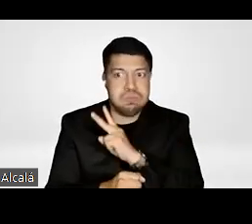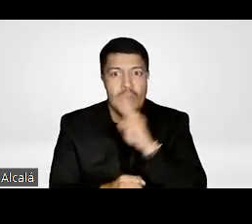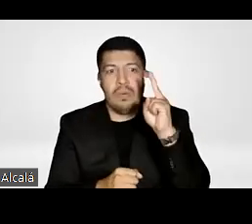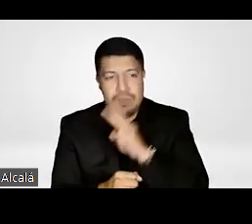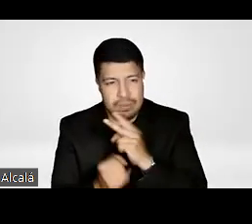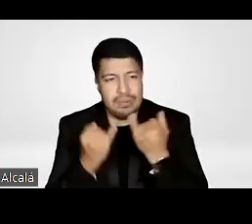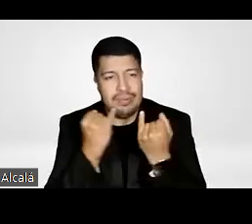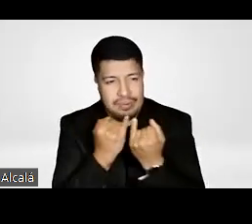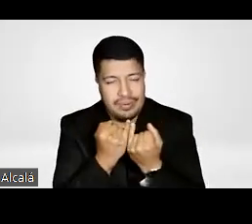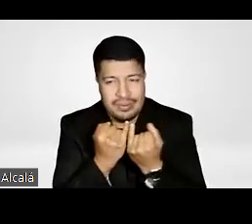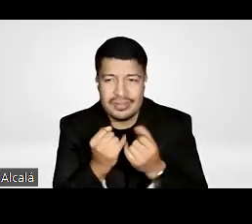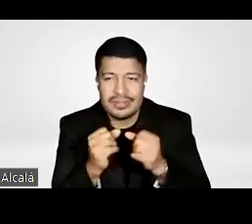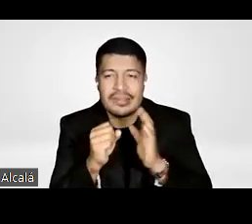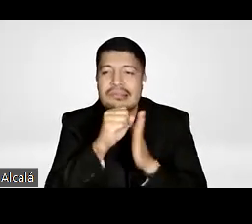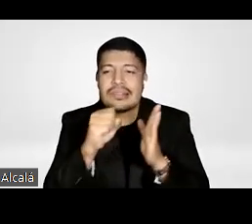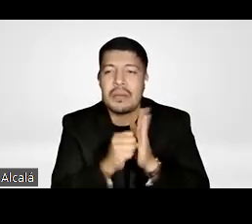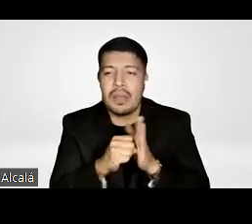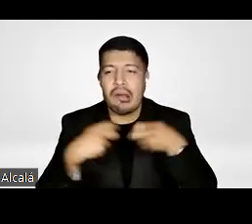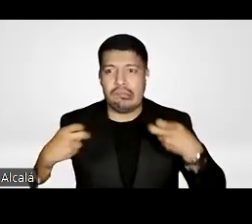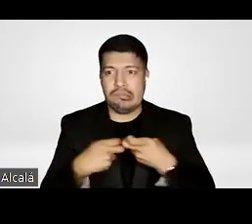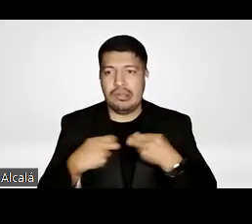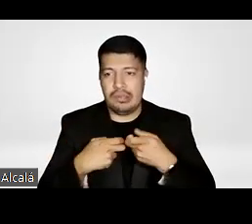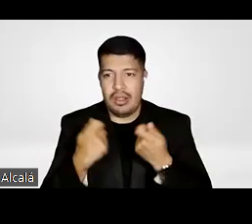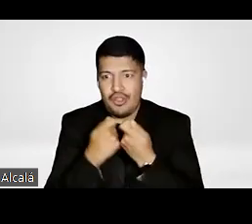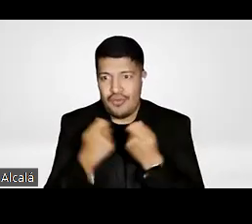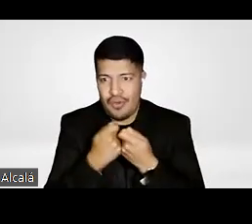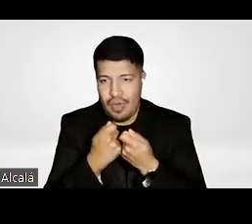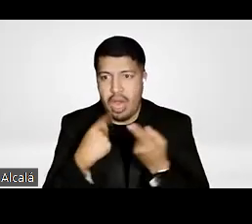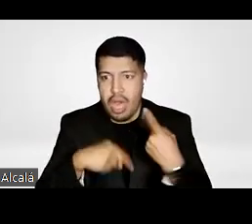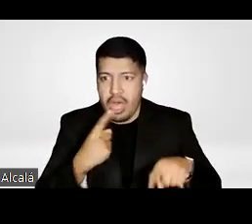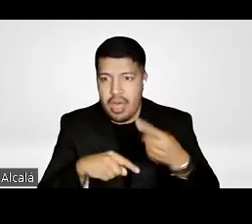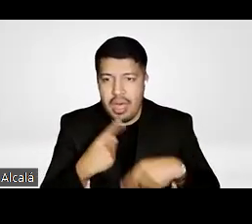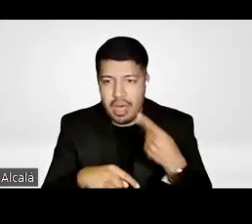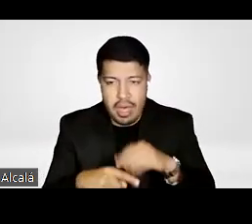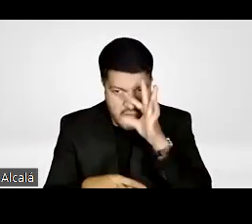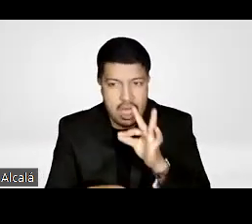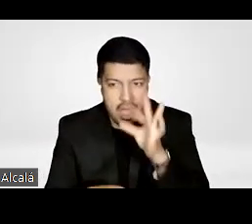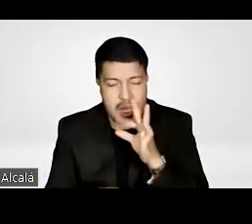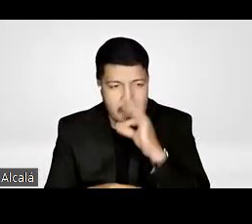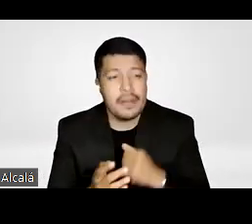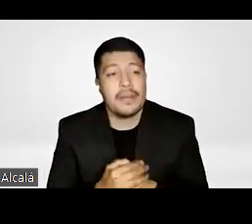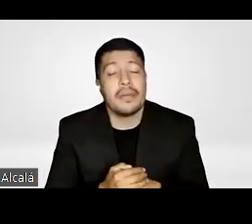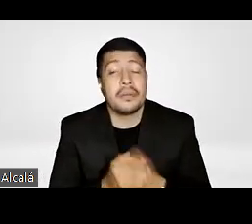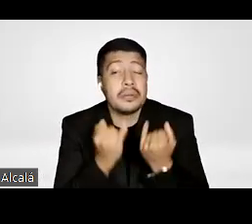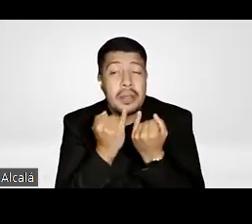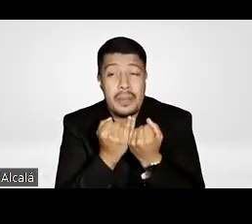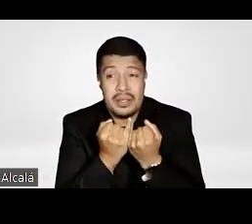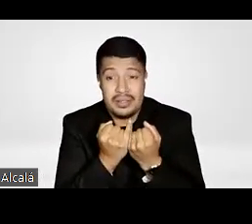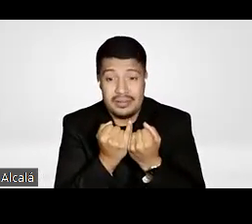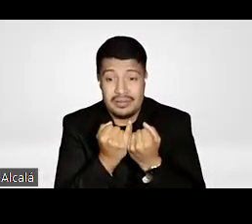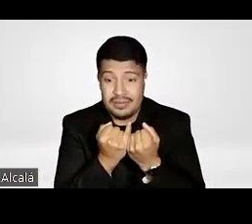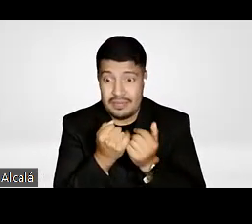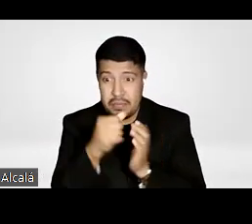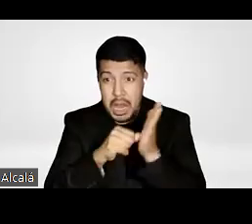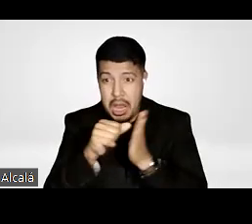sistema nervioso e hiperbilirrubinemia. La prematurez se asocia a una mayor incidencia de